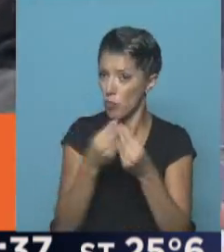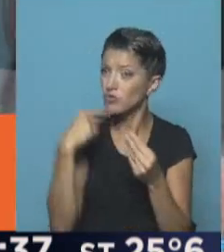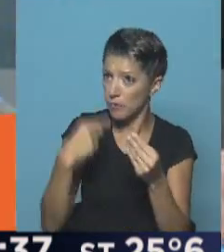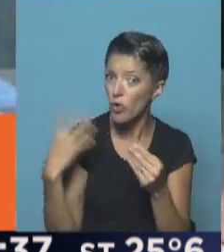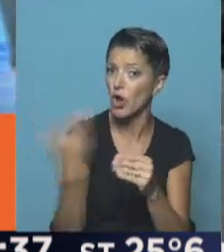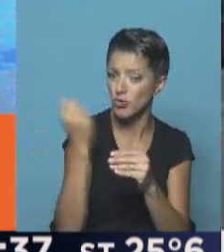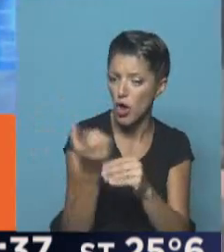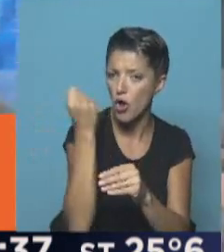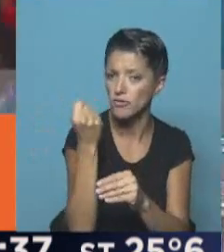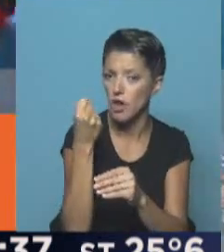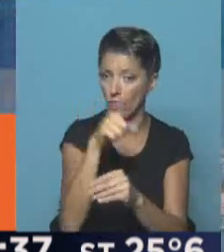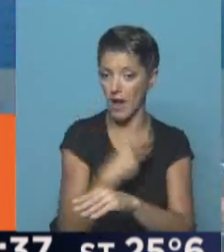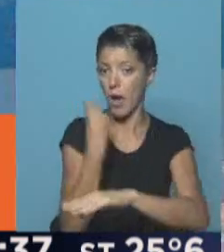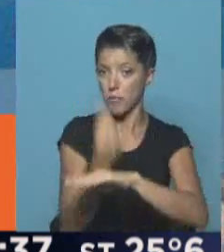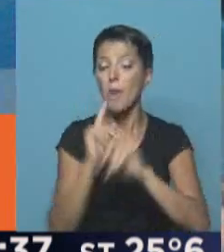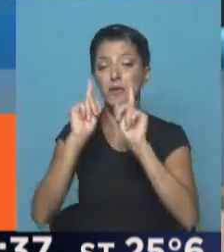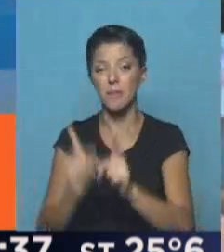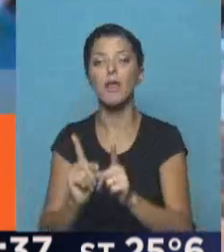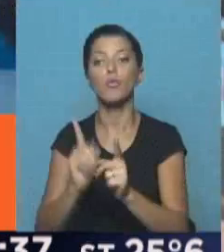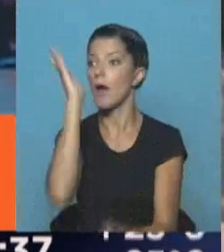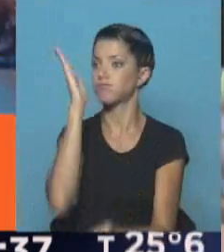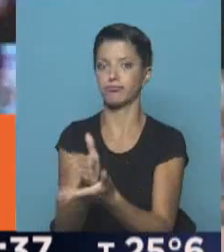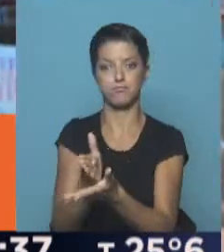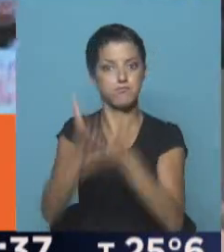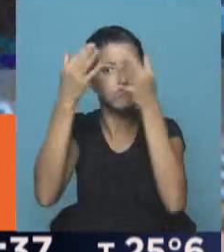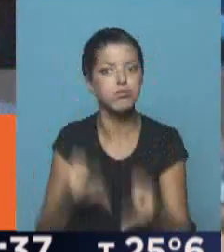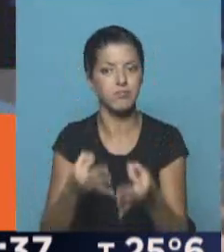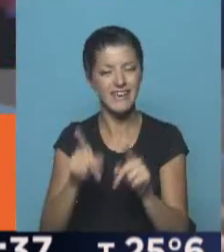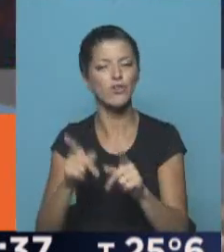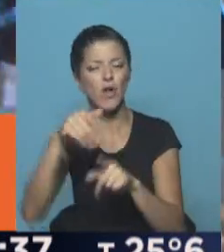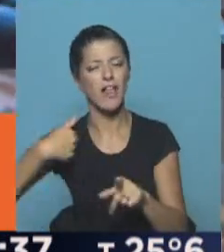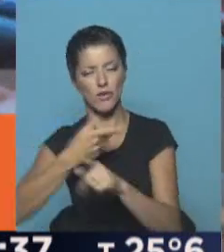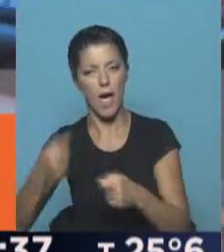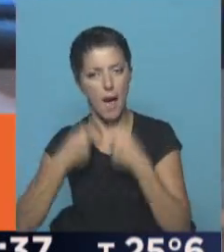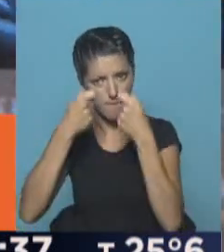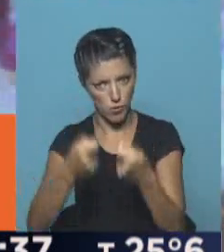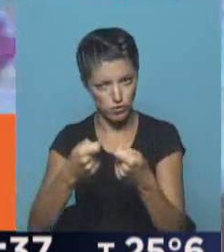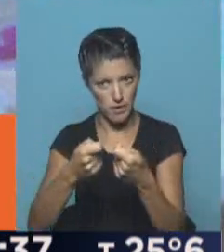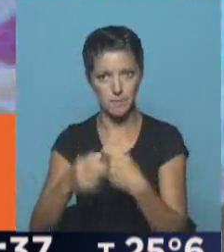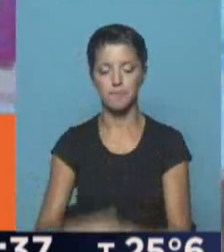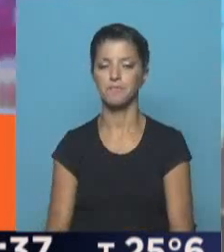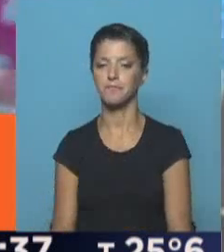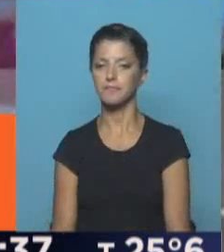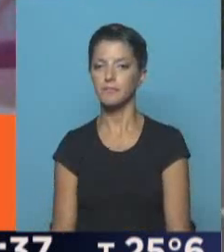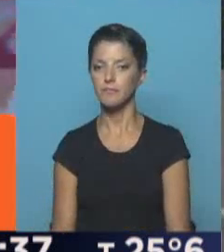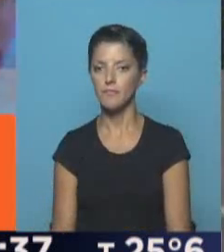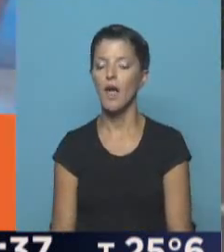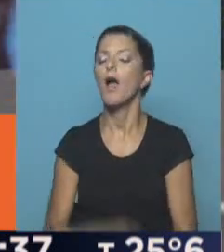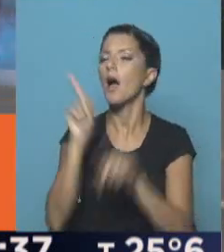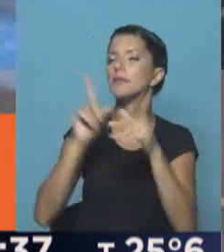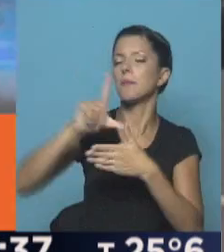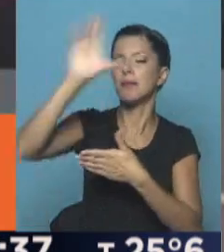Y por último quiero cerrar con algo que me parece que puede estar siendo una equivocación en los enfoques que se tienen en América